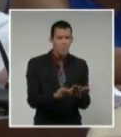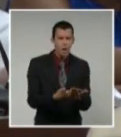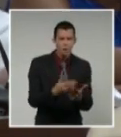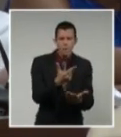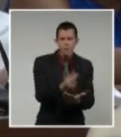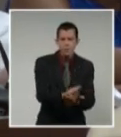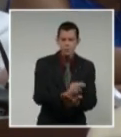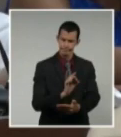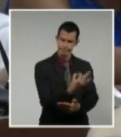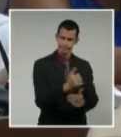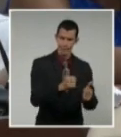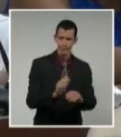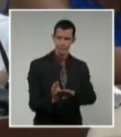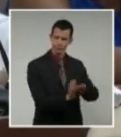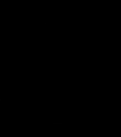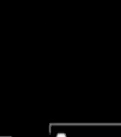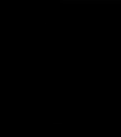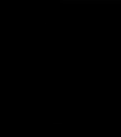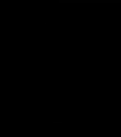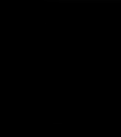compañeras y estimados compañeros muchísimas gracias